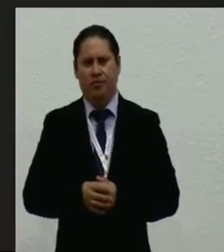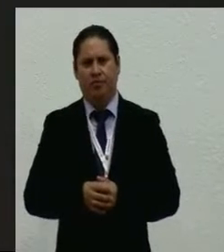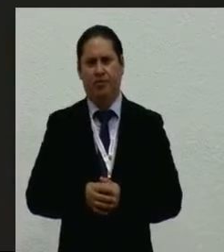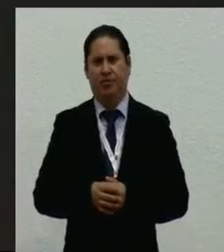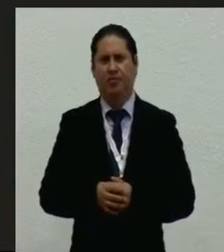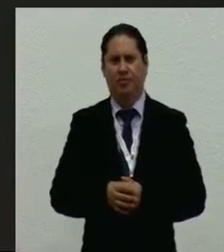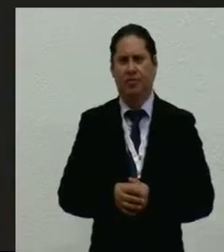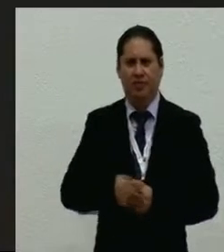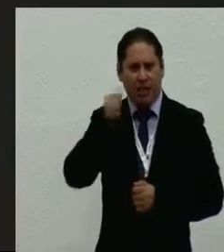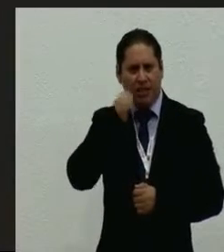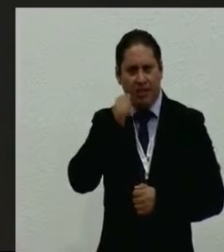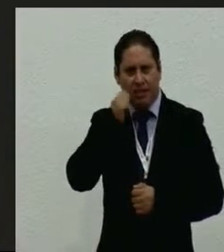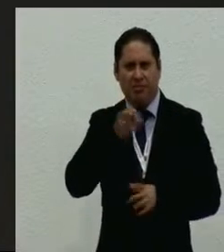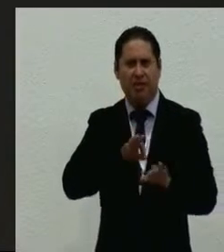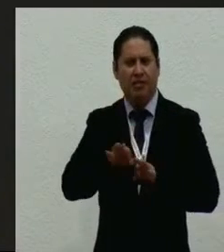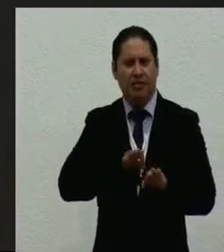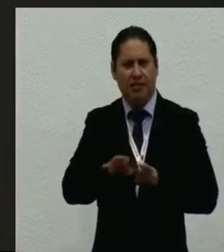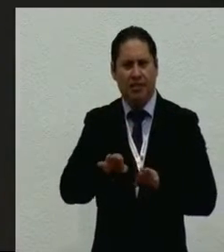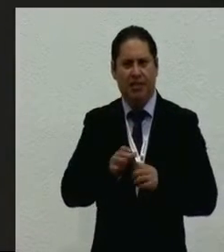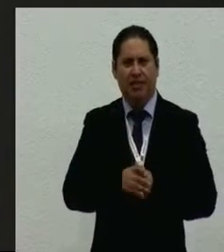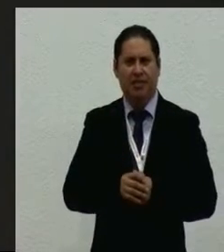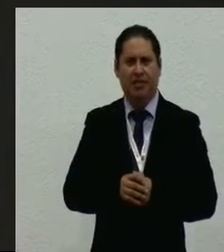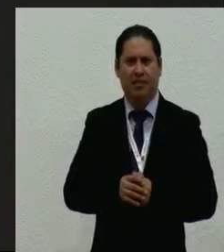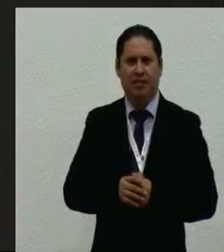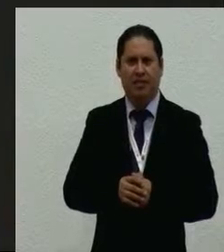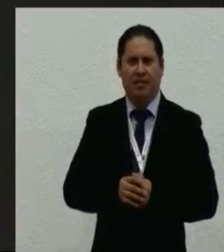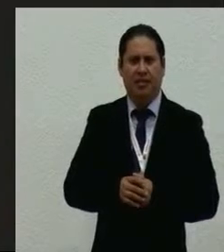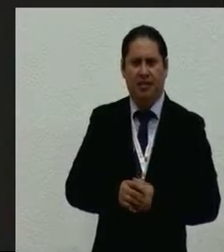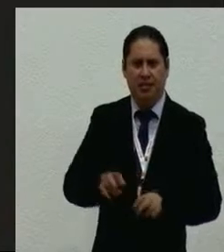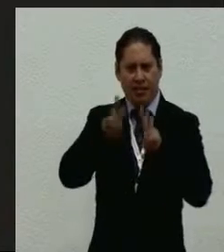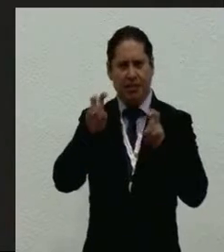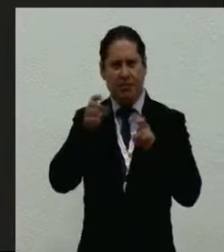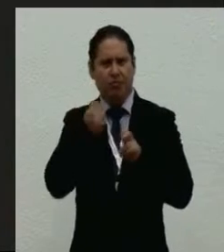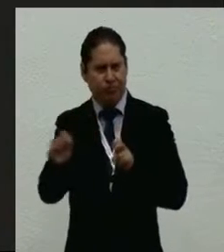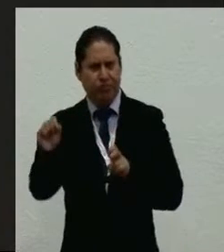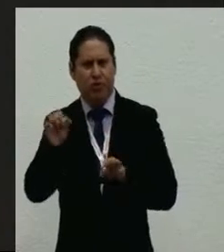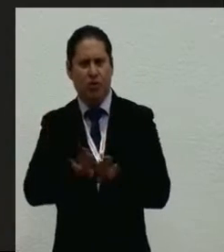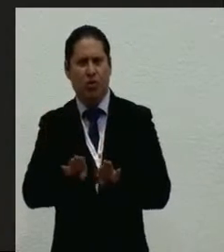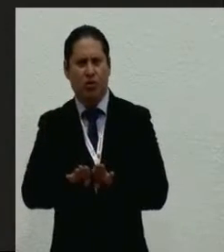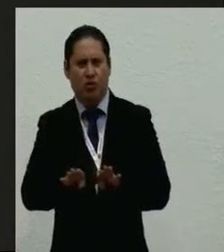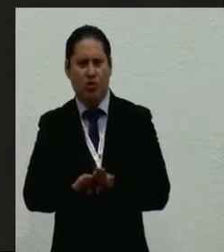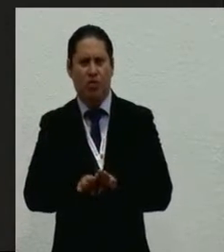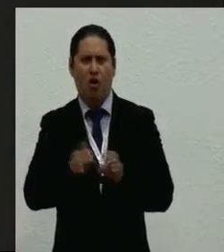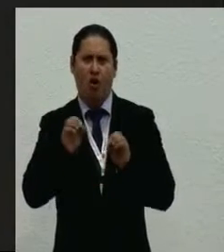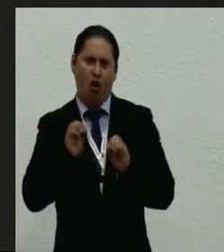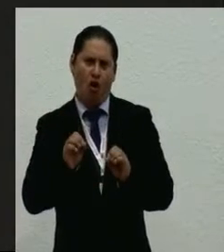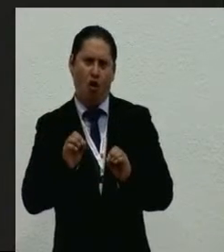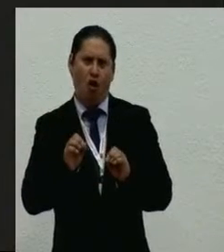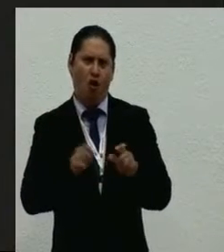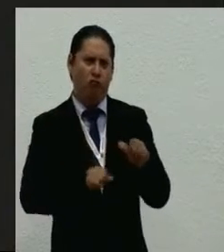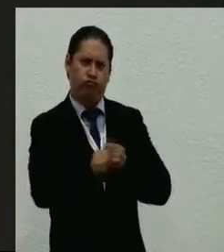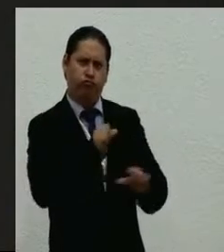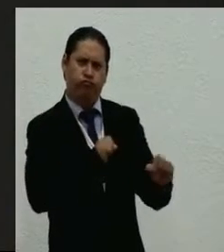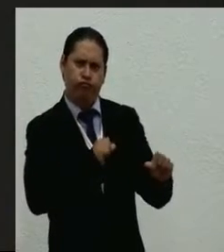funja sin cédula, que sea lego en la materia y que sea lugar a iniciarle un procedimiento